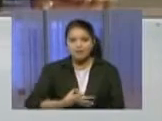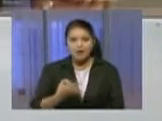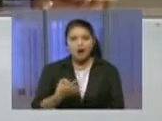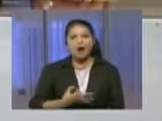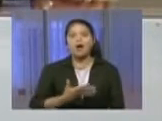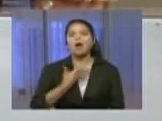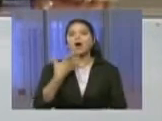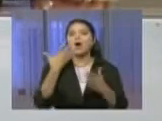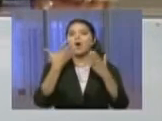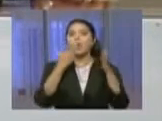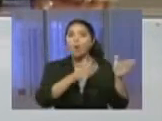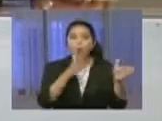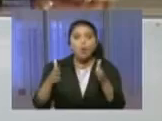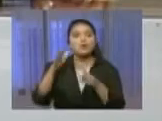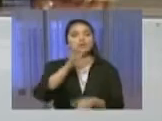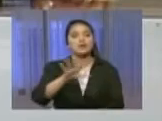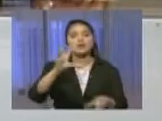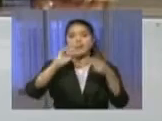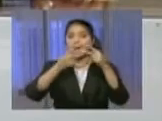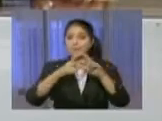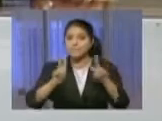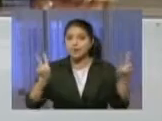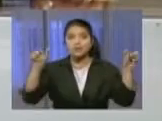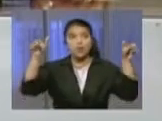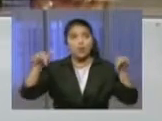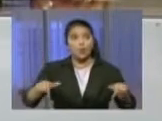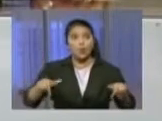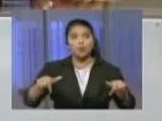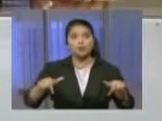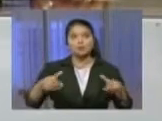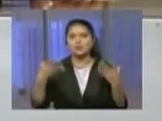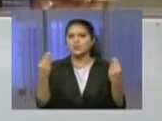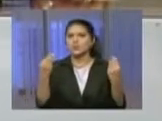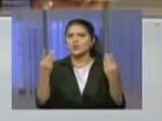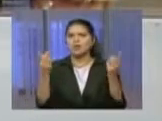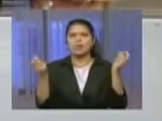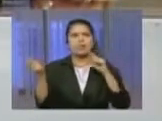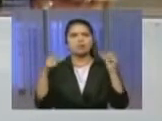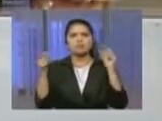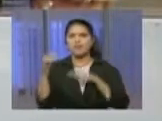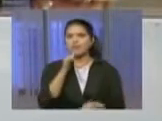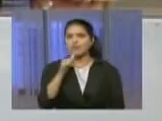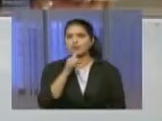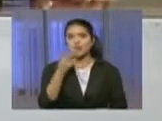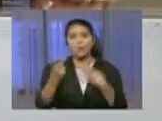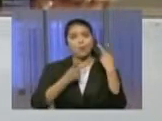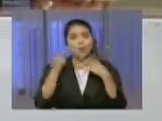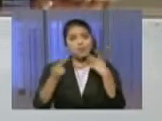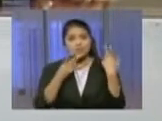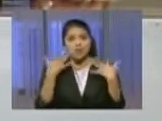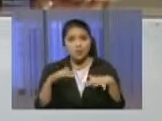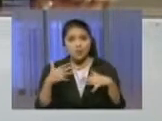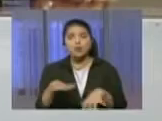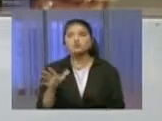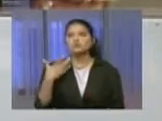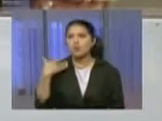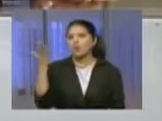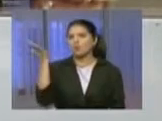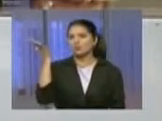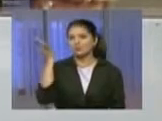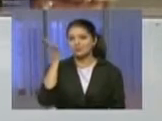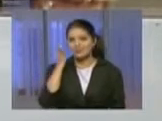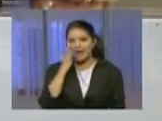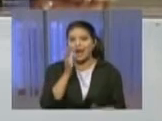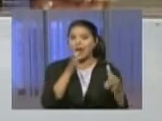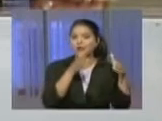orden y la paz Hoy estuvo movida la opinión política sé que la banda de los zombis de